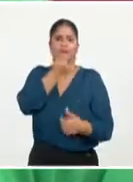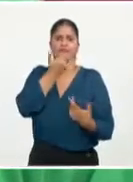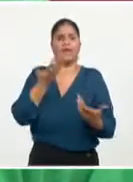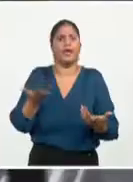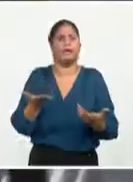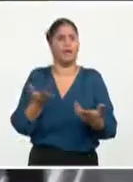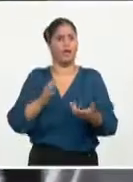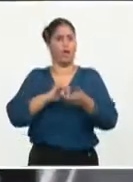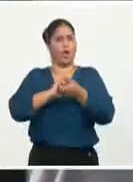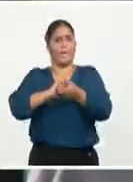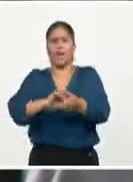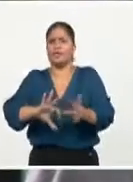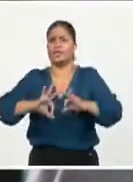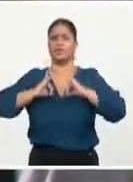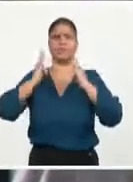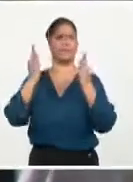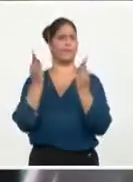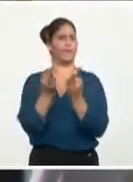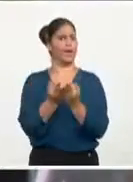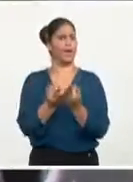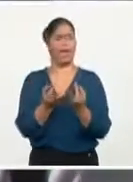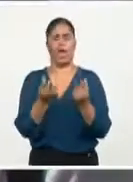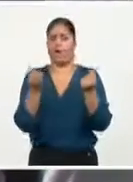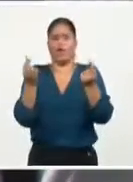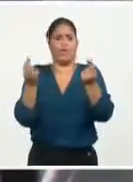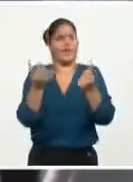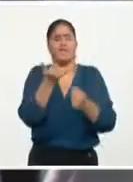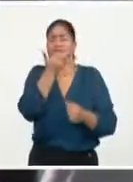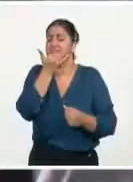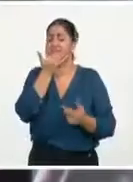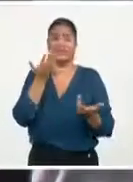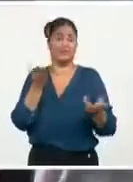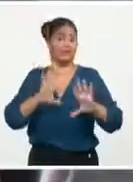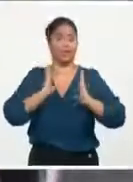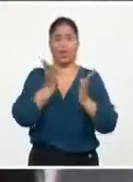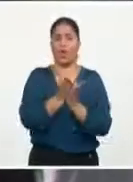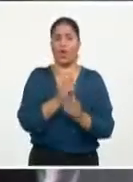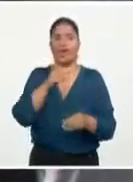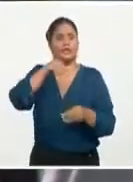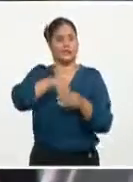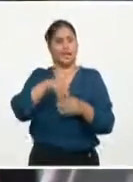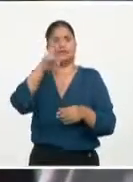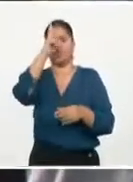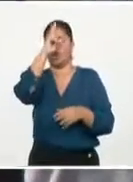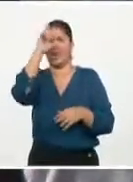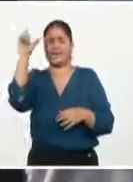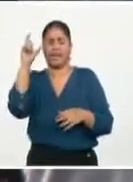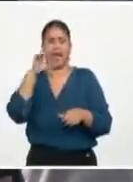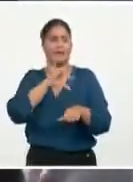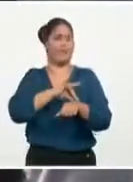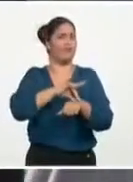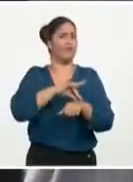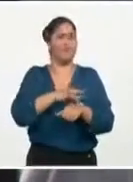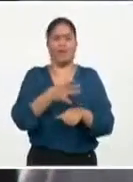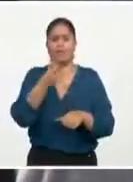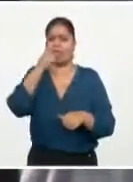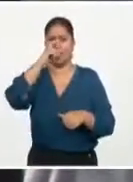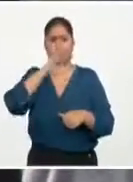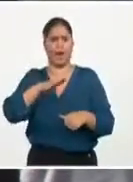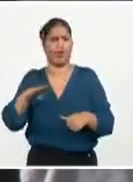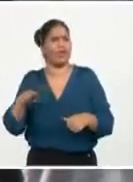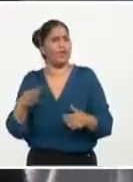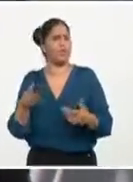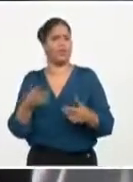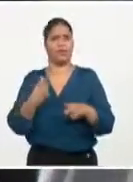mis compañeros. A nosotros nos afecta mucho porque muchas veces muchos de nuestros pacientes necesitan medicamentos, necesitan